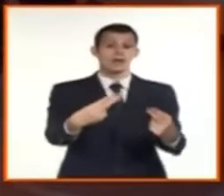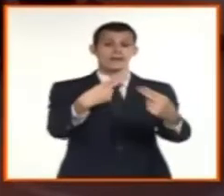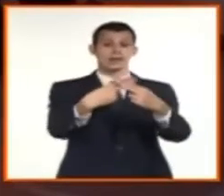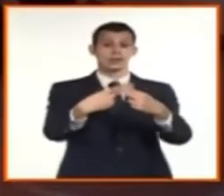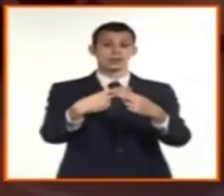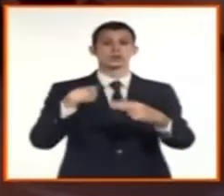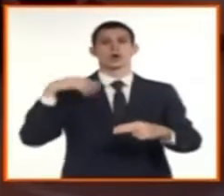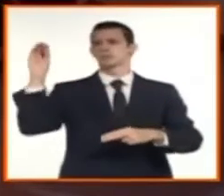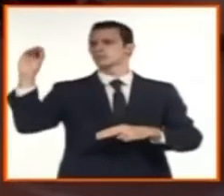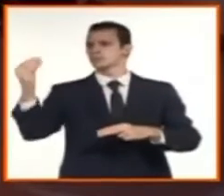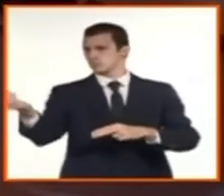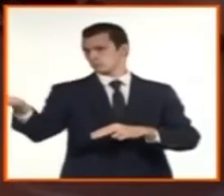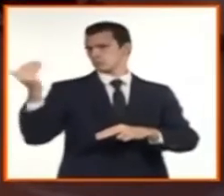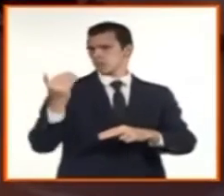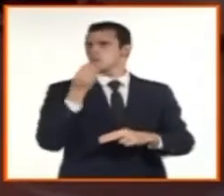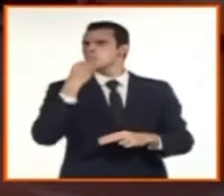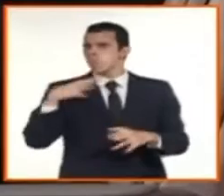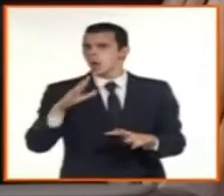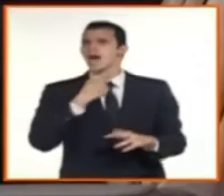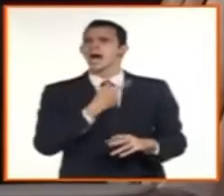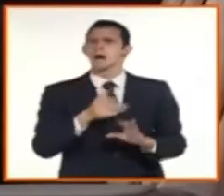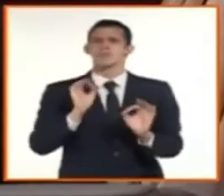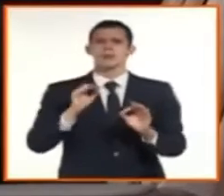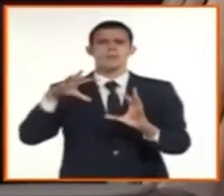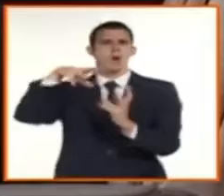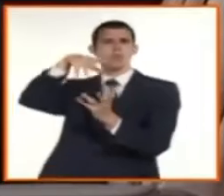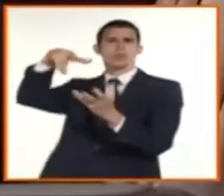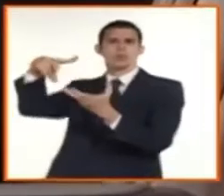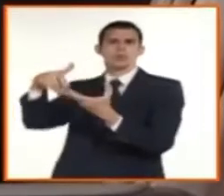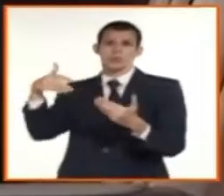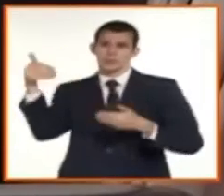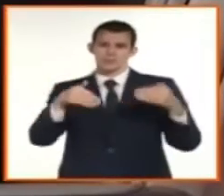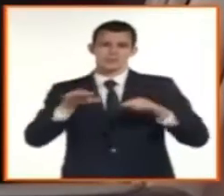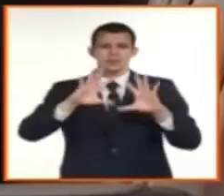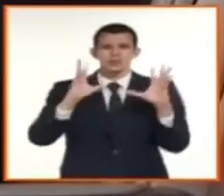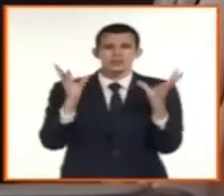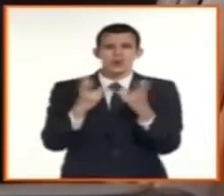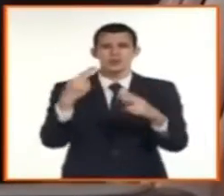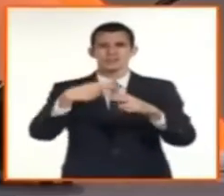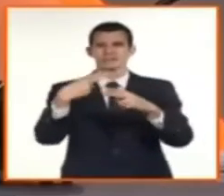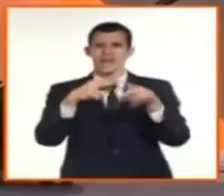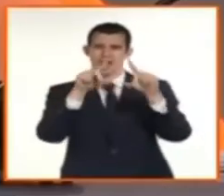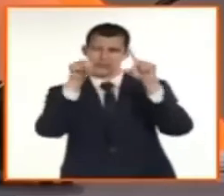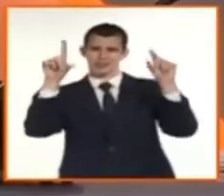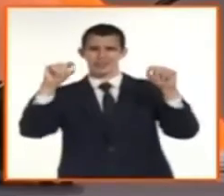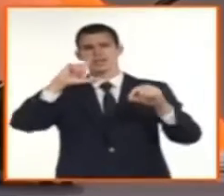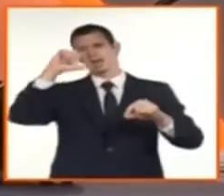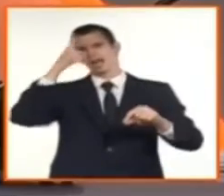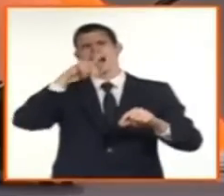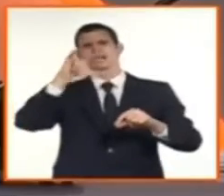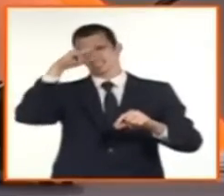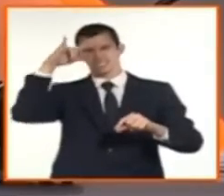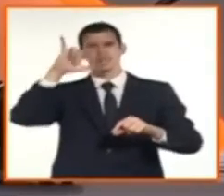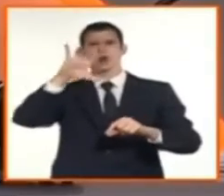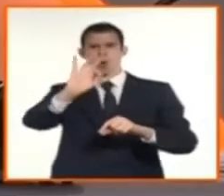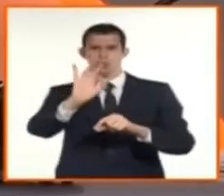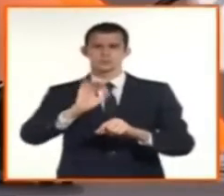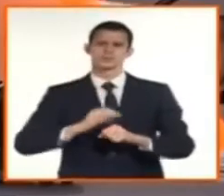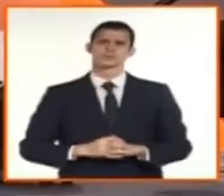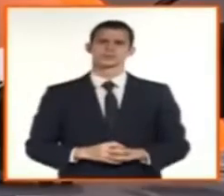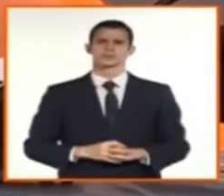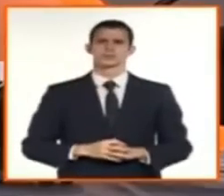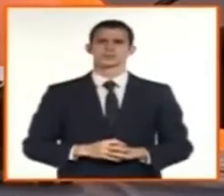otro elemento que me parece importante es cómo reactivar las relaciones con las grandes ligas del béisbol